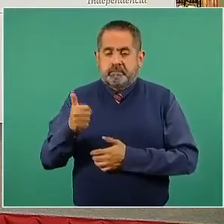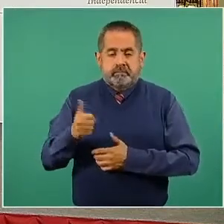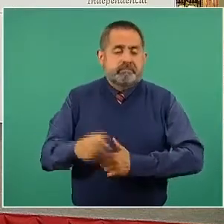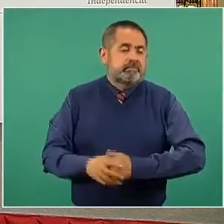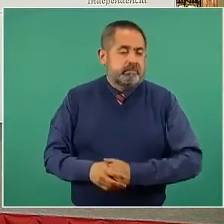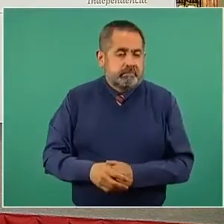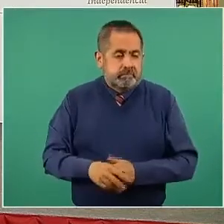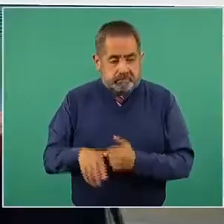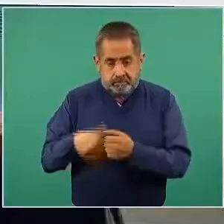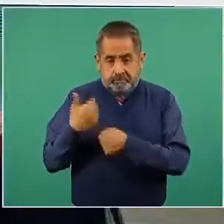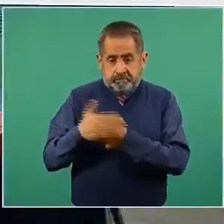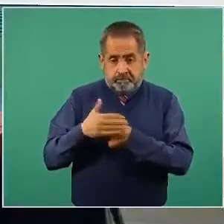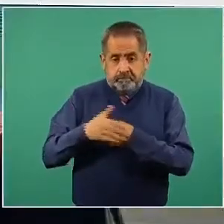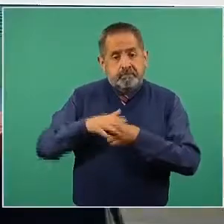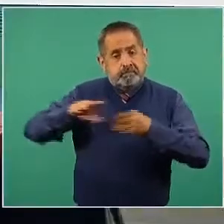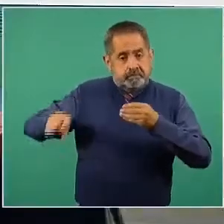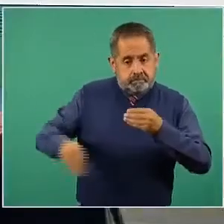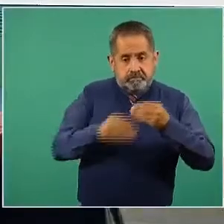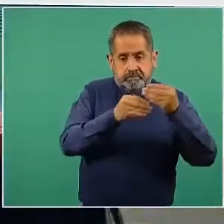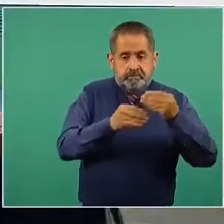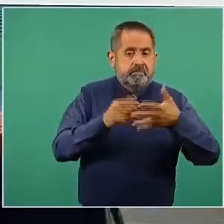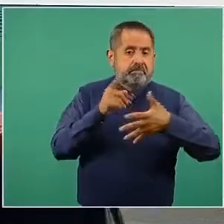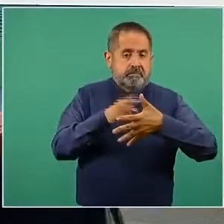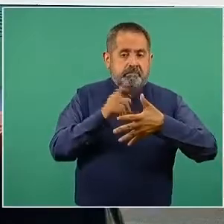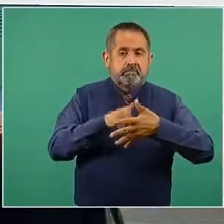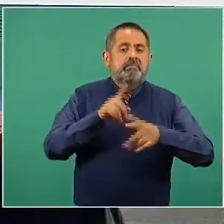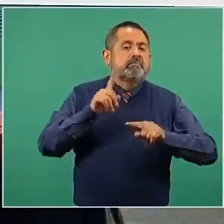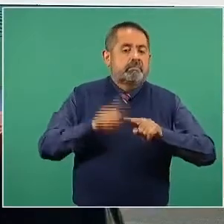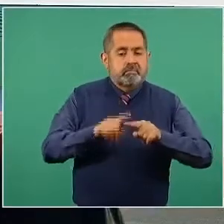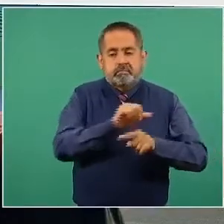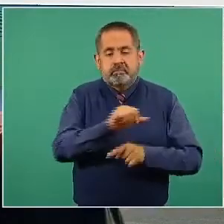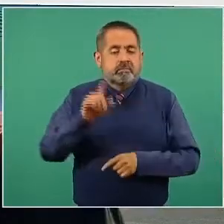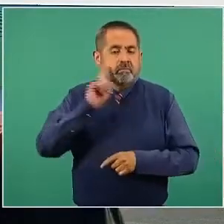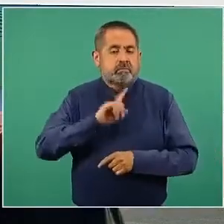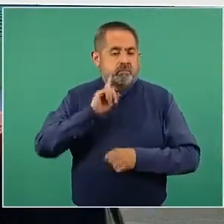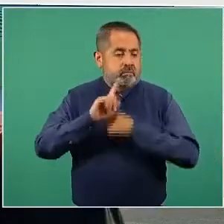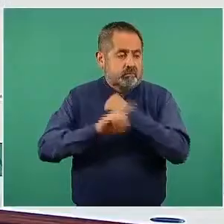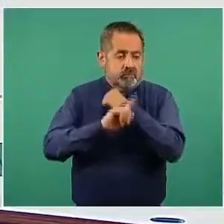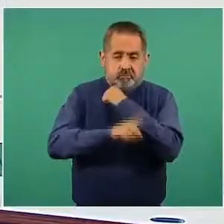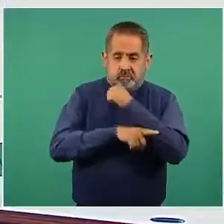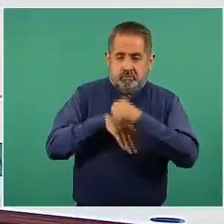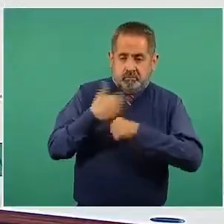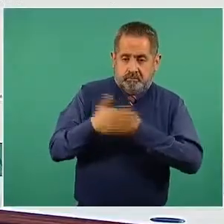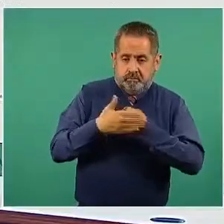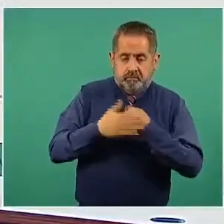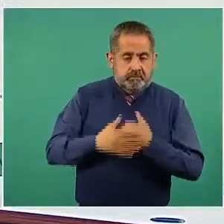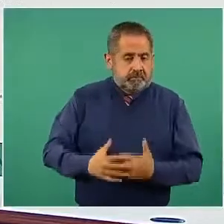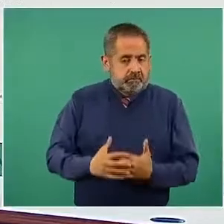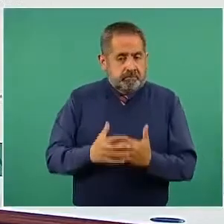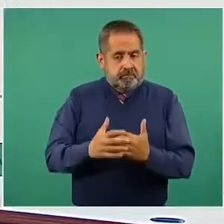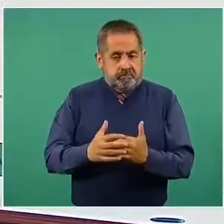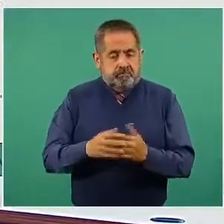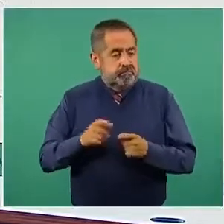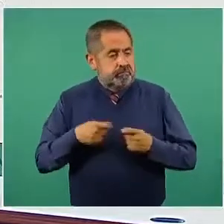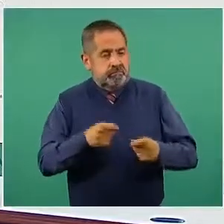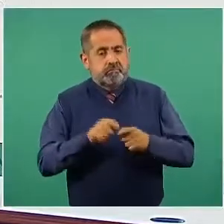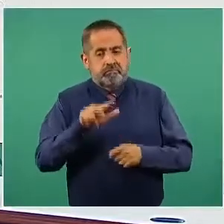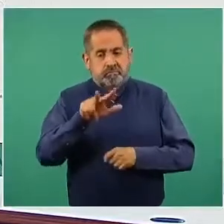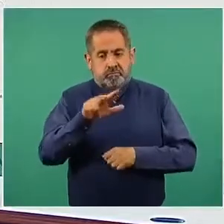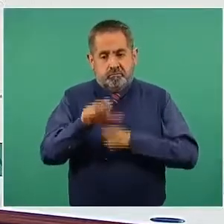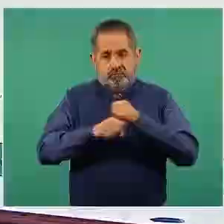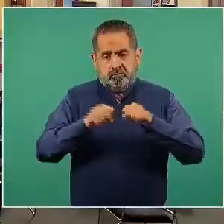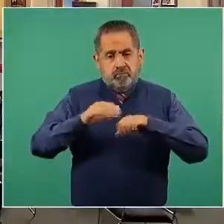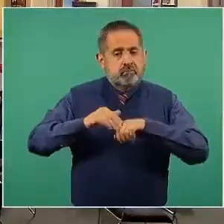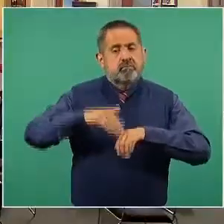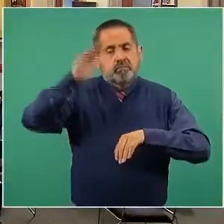1.887.336. Próximamente incorporaremos como una categoría específica a las mujeres embarazadas de 18